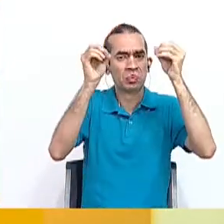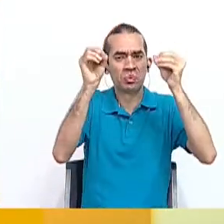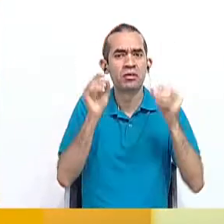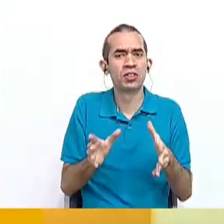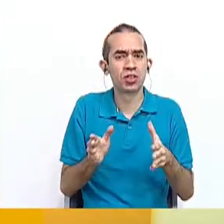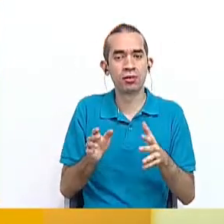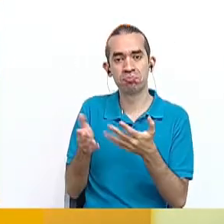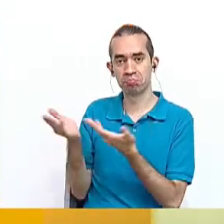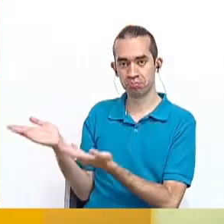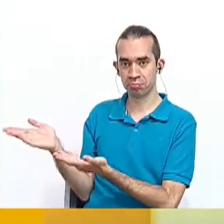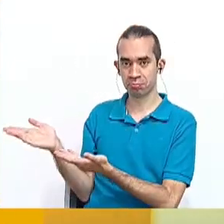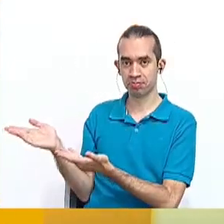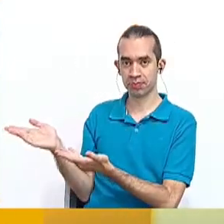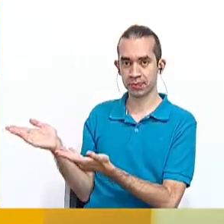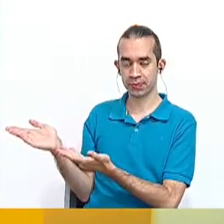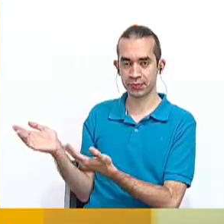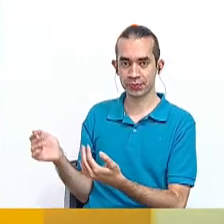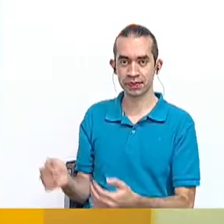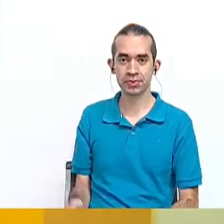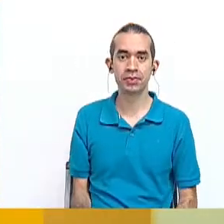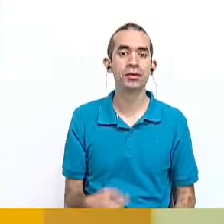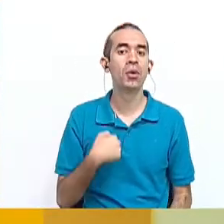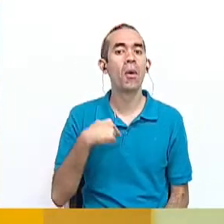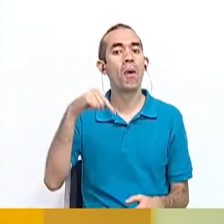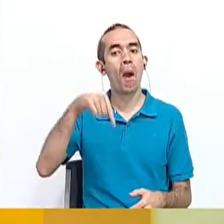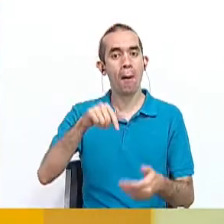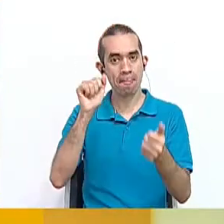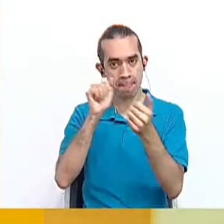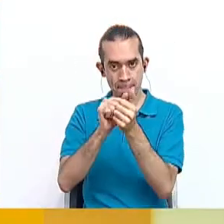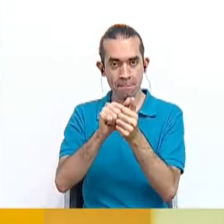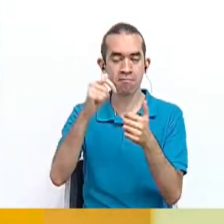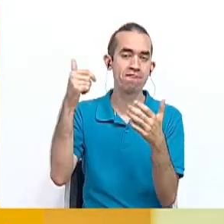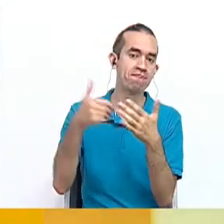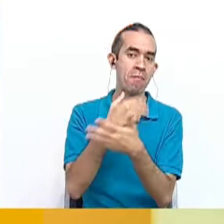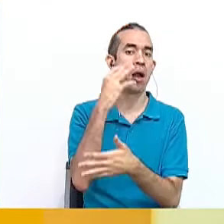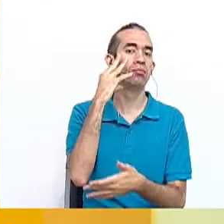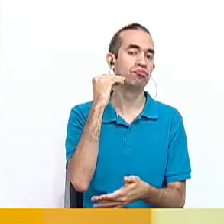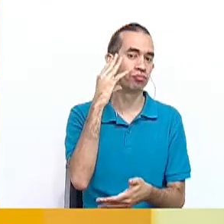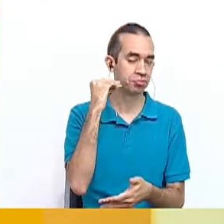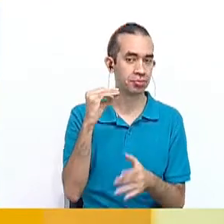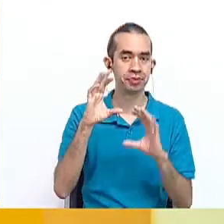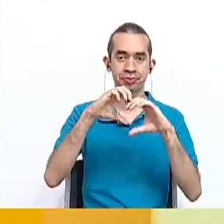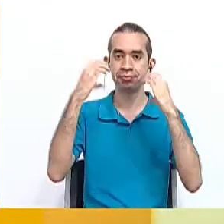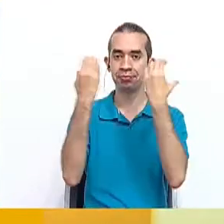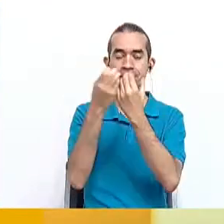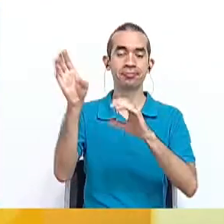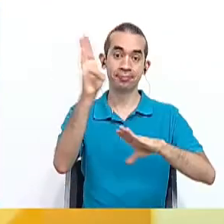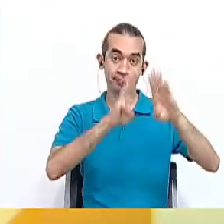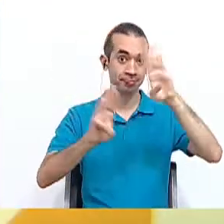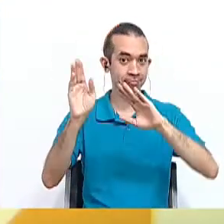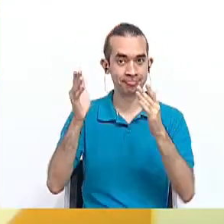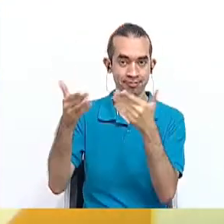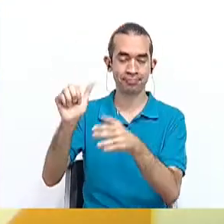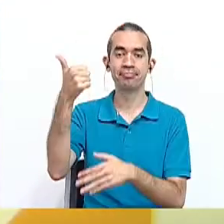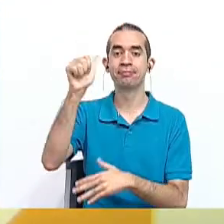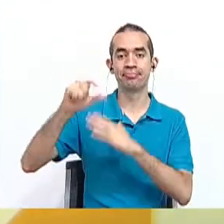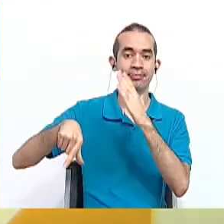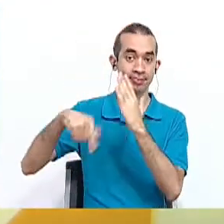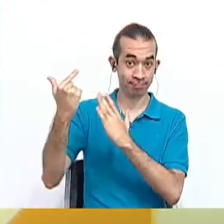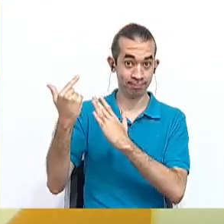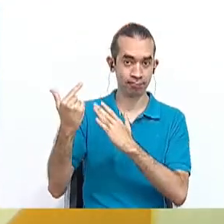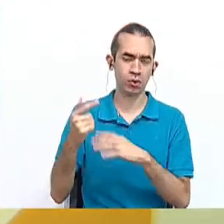Carolina Serrano Guillén y les acompañaré en esta nueva experiencia en la clase de Biología para 10º año.